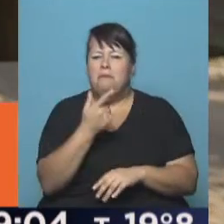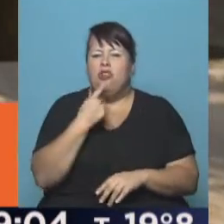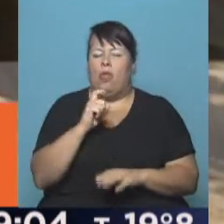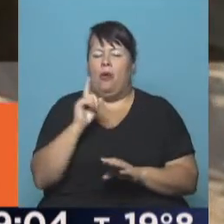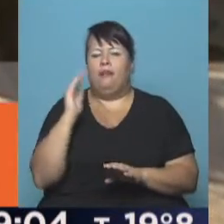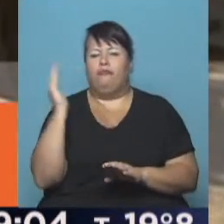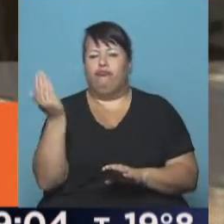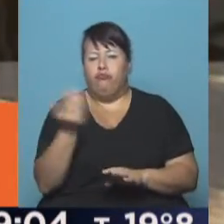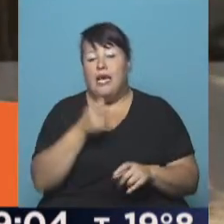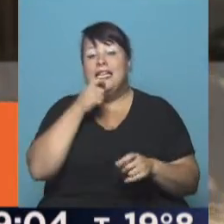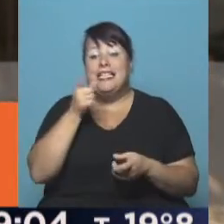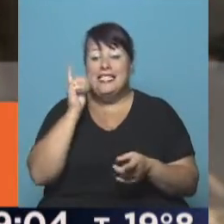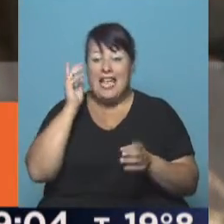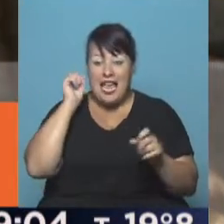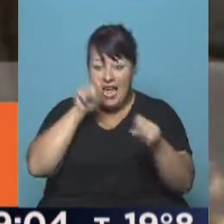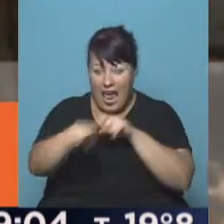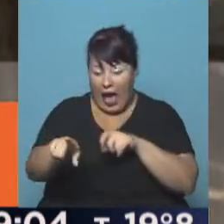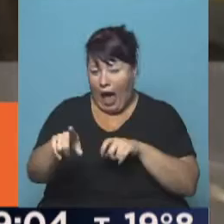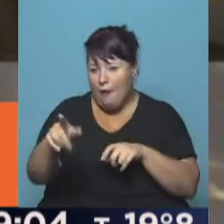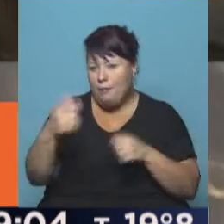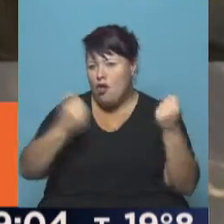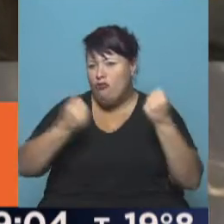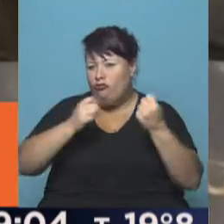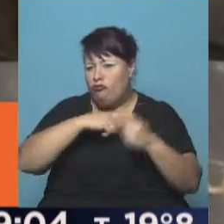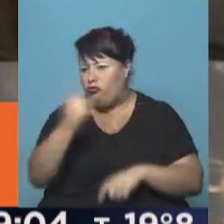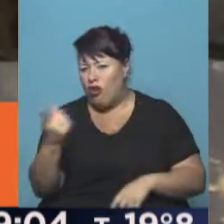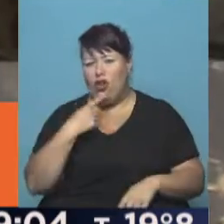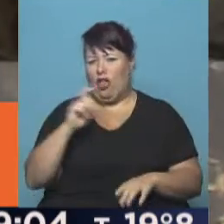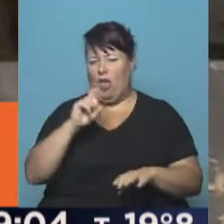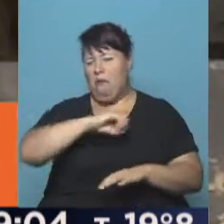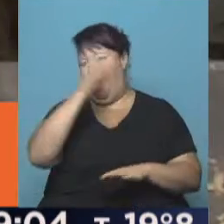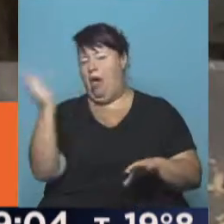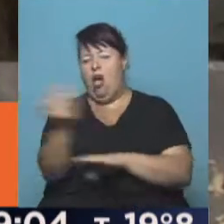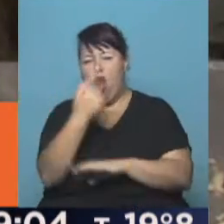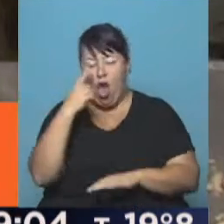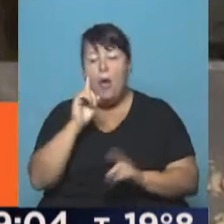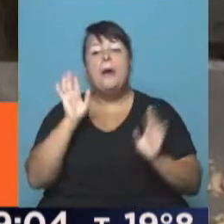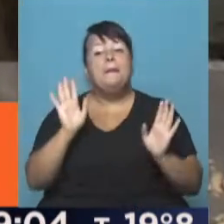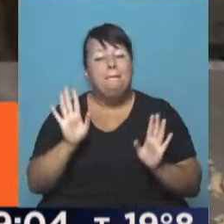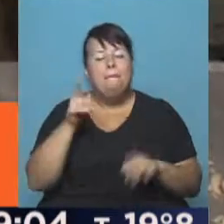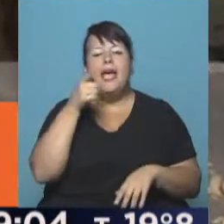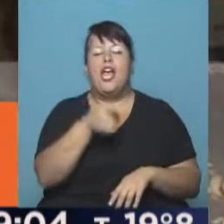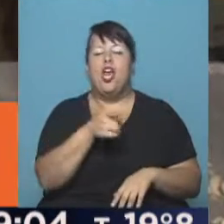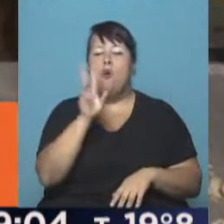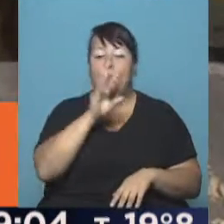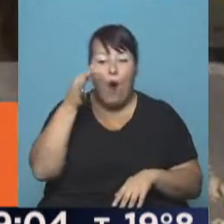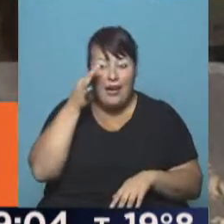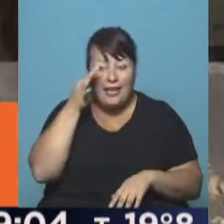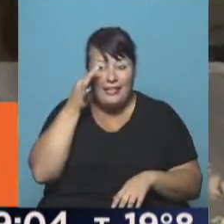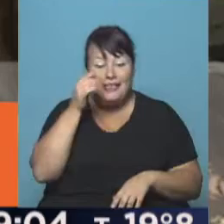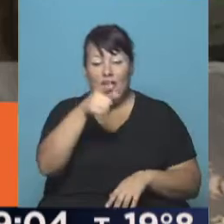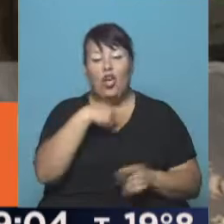imperceptible, y más cuando se viene manejando a esa velocidad en horas de la madrugada. Pero la testigo que